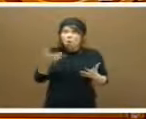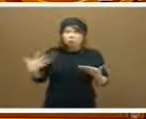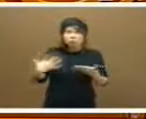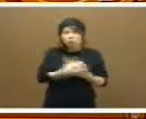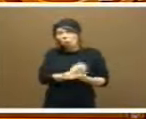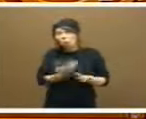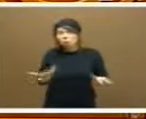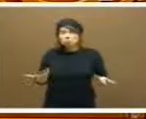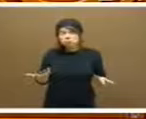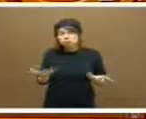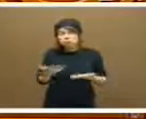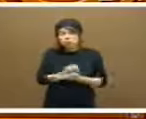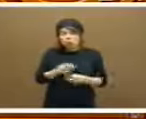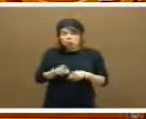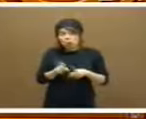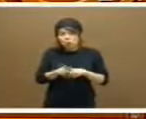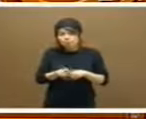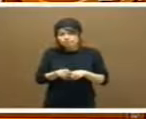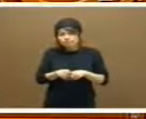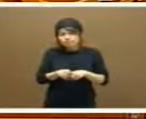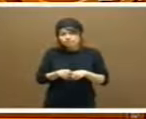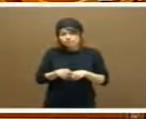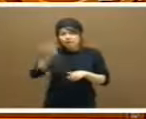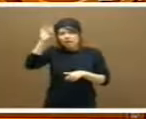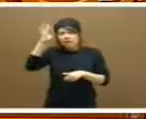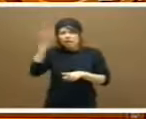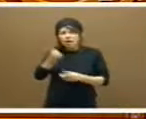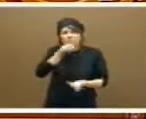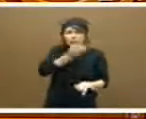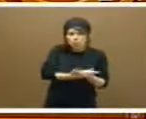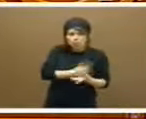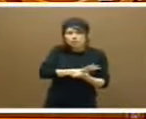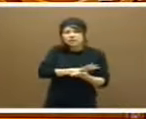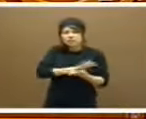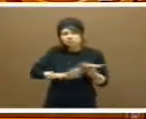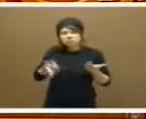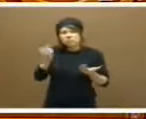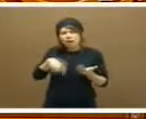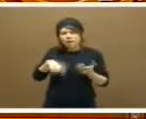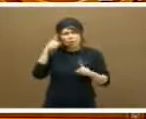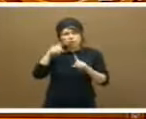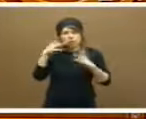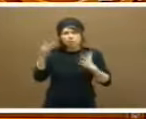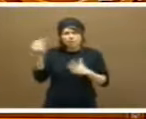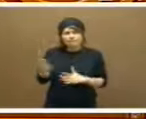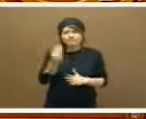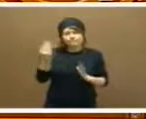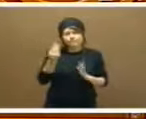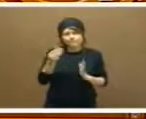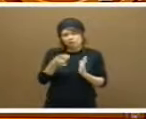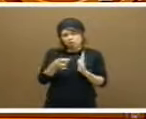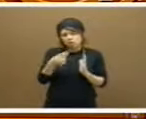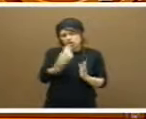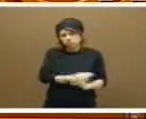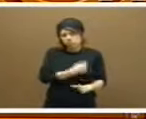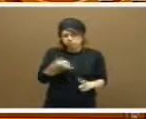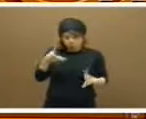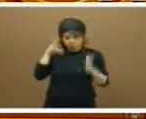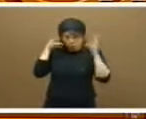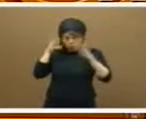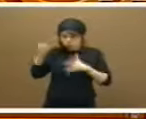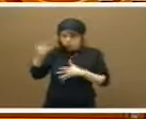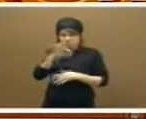todos, pues se pudiesen aportar ideas y propuestas para mejorar la situación sanitaria. Estos consejos, señor Escobar,